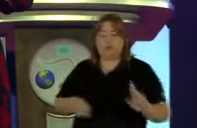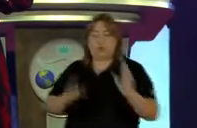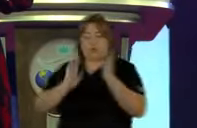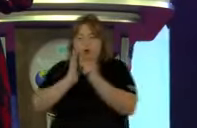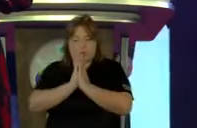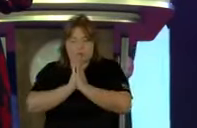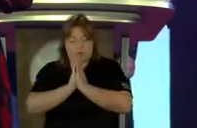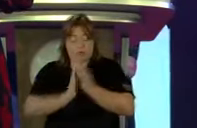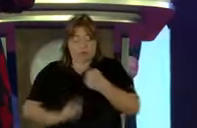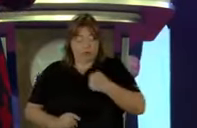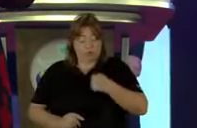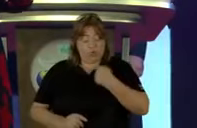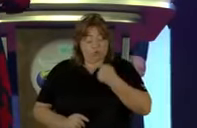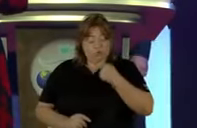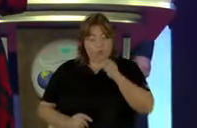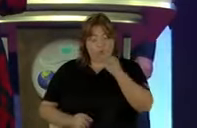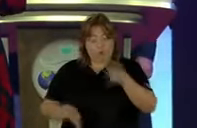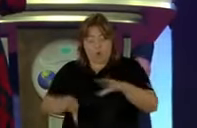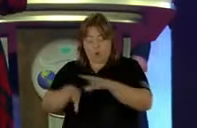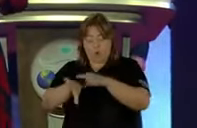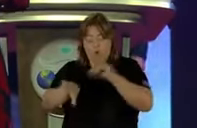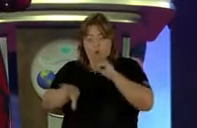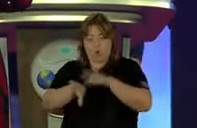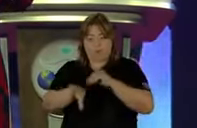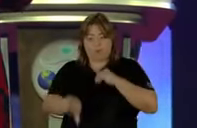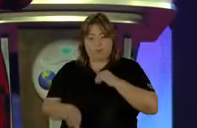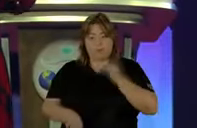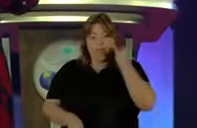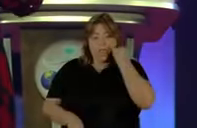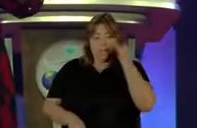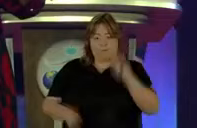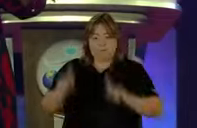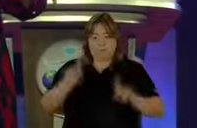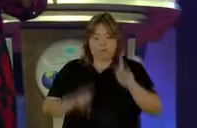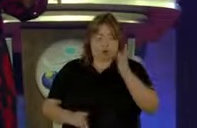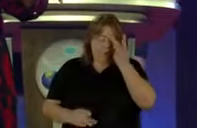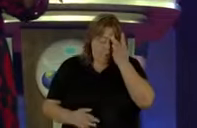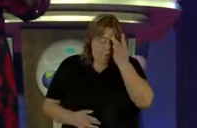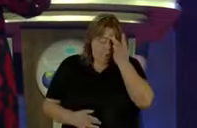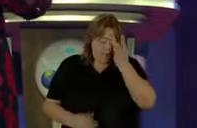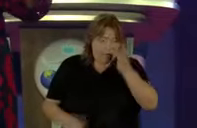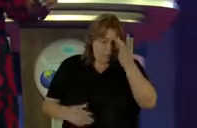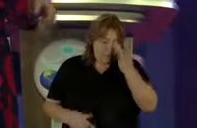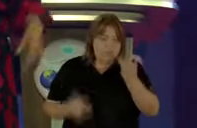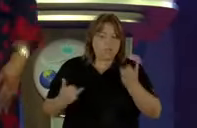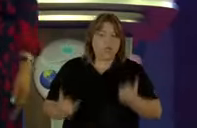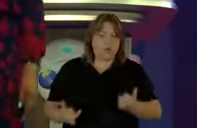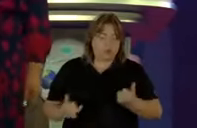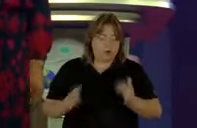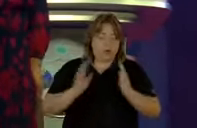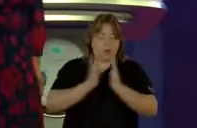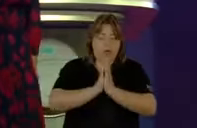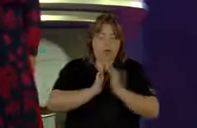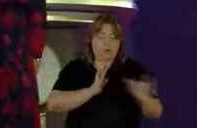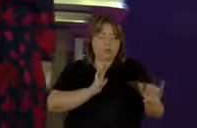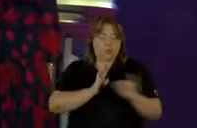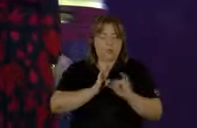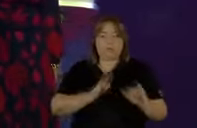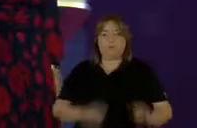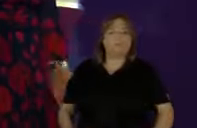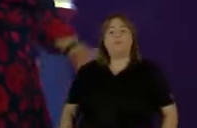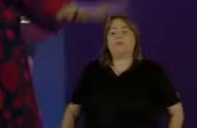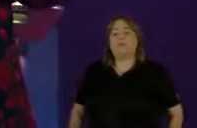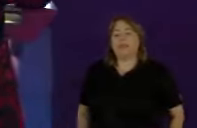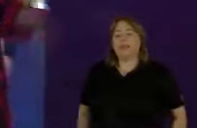bien? Si alguno estuviese enfermo, también vamos a orar por ustedes. Ellos también vienen. Son